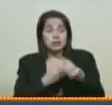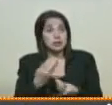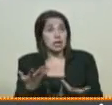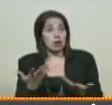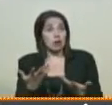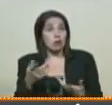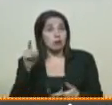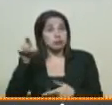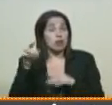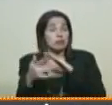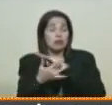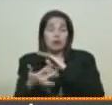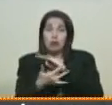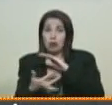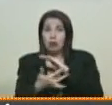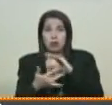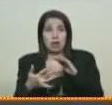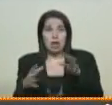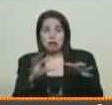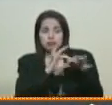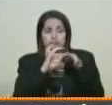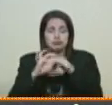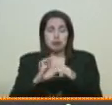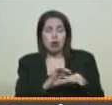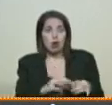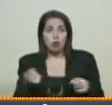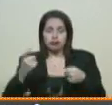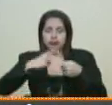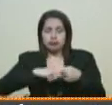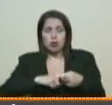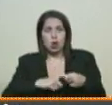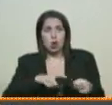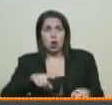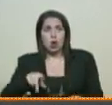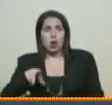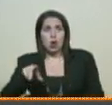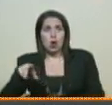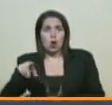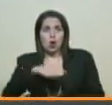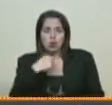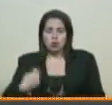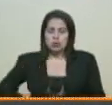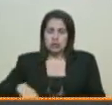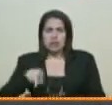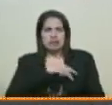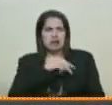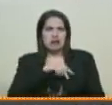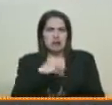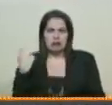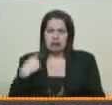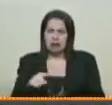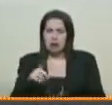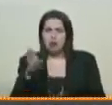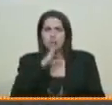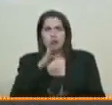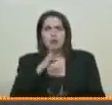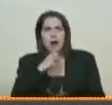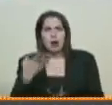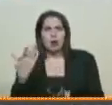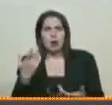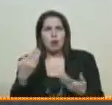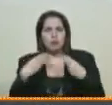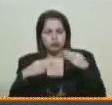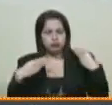Está la tecnología, está la alianza con China, está el pueblo venezolano, está el carnet de la patria. Están los bancos públicos, privados,